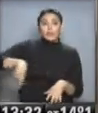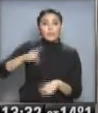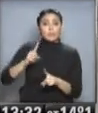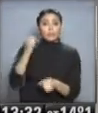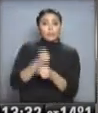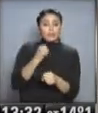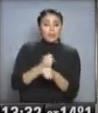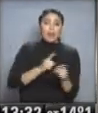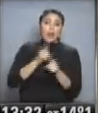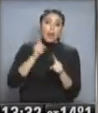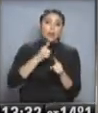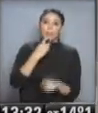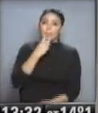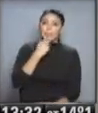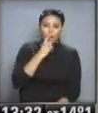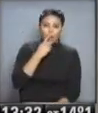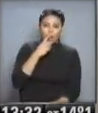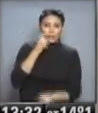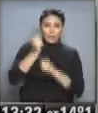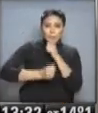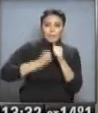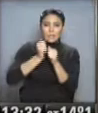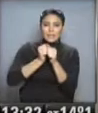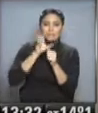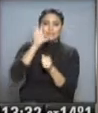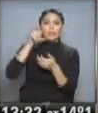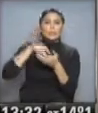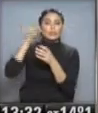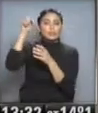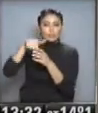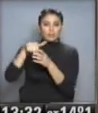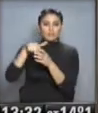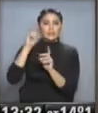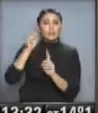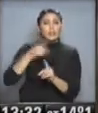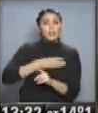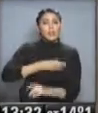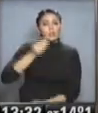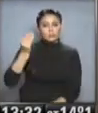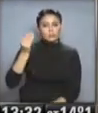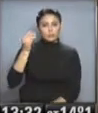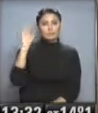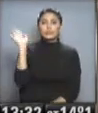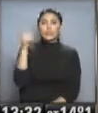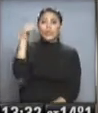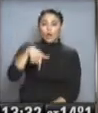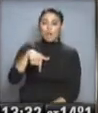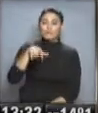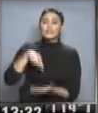trabajaban algunos empleados metalúrgicos en Insud, en el oeste de Buenos Aires, muchos afectados por saturnismo. Todo eso ocurre hoy